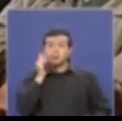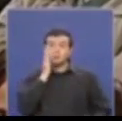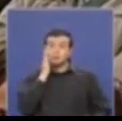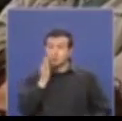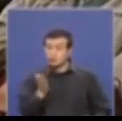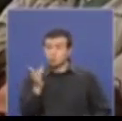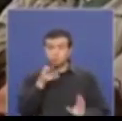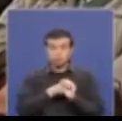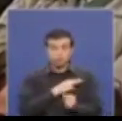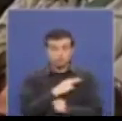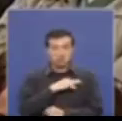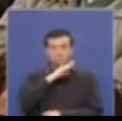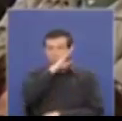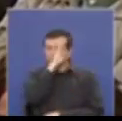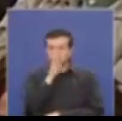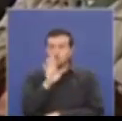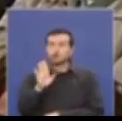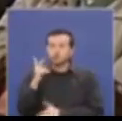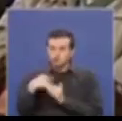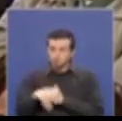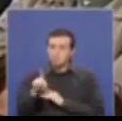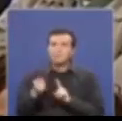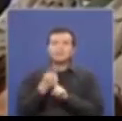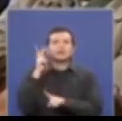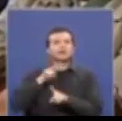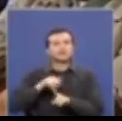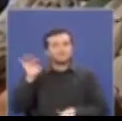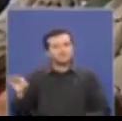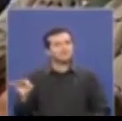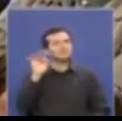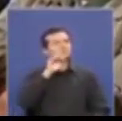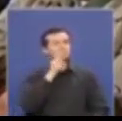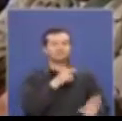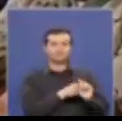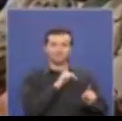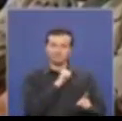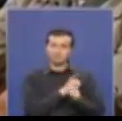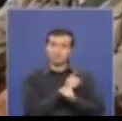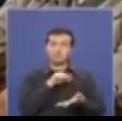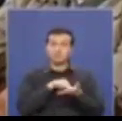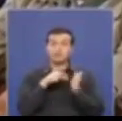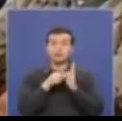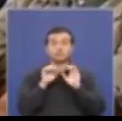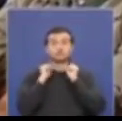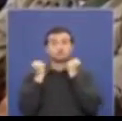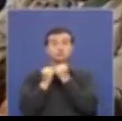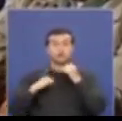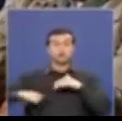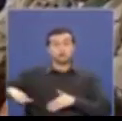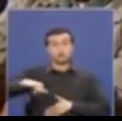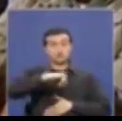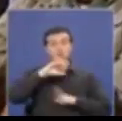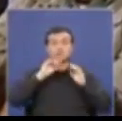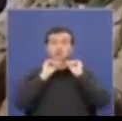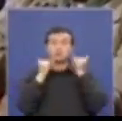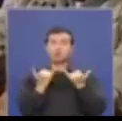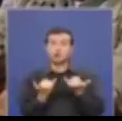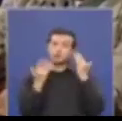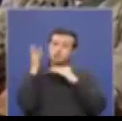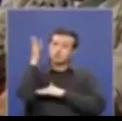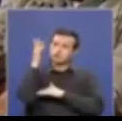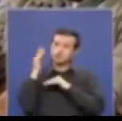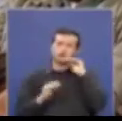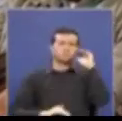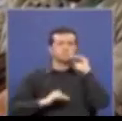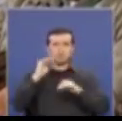no estudiaron en la universidad. Esto permite una sociedad mucho más democrática. Y en términos de calidad, nosotros hemos duplicado la cantidad de